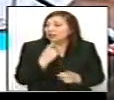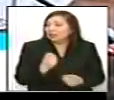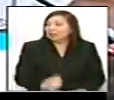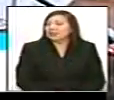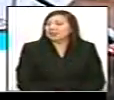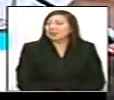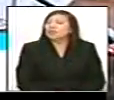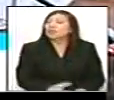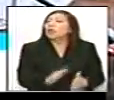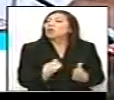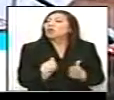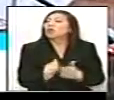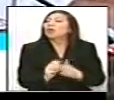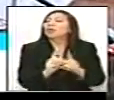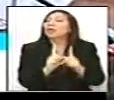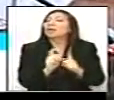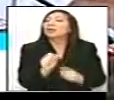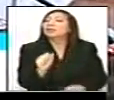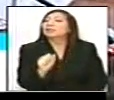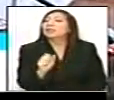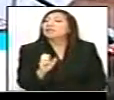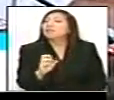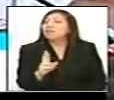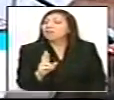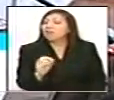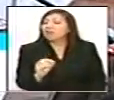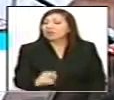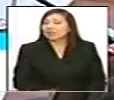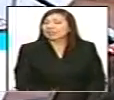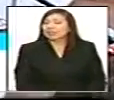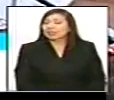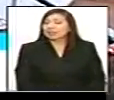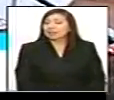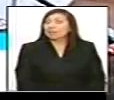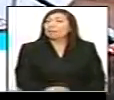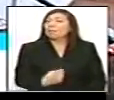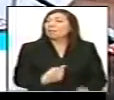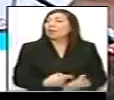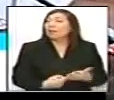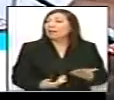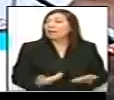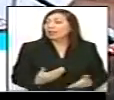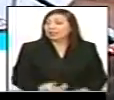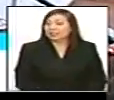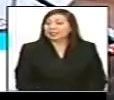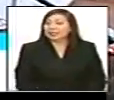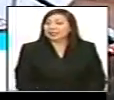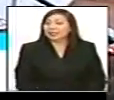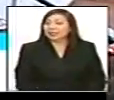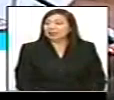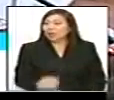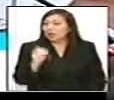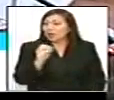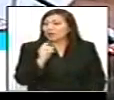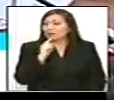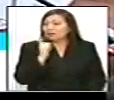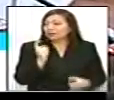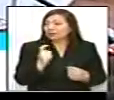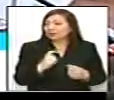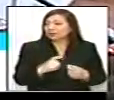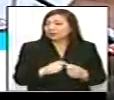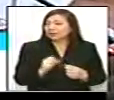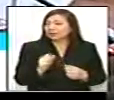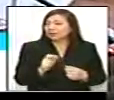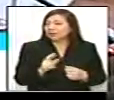de CERFOR. Todos consultan a CERFOR. ¿Para qué? Porque dicen de que la opinión es vinculante